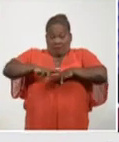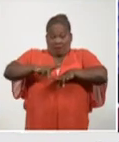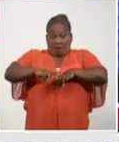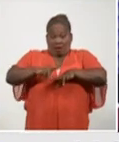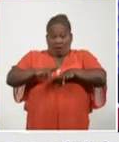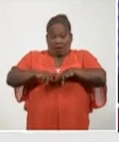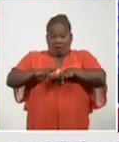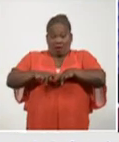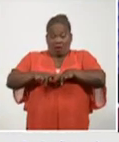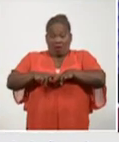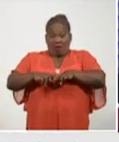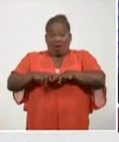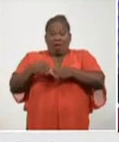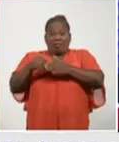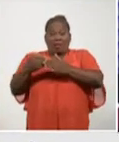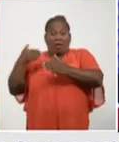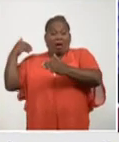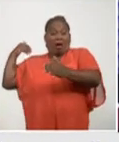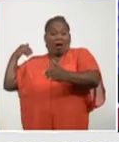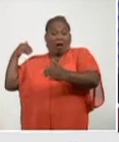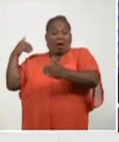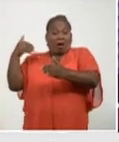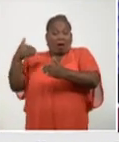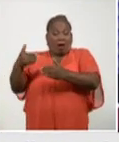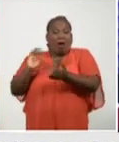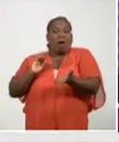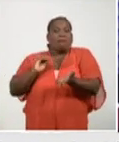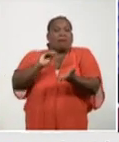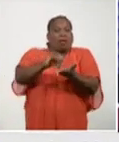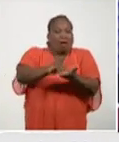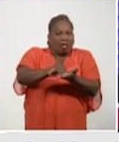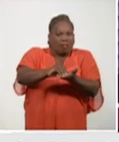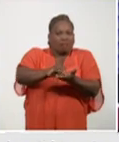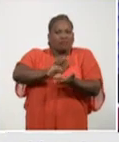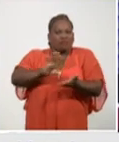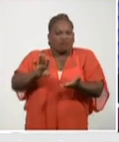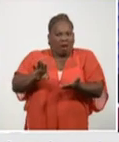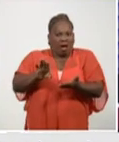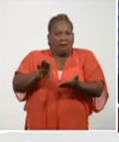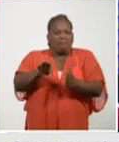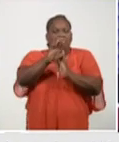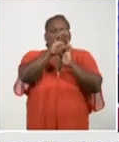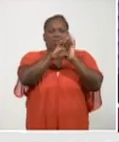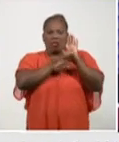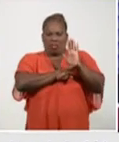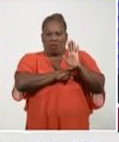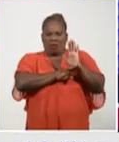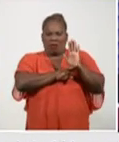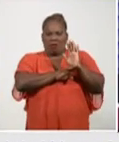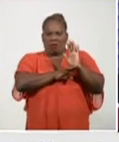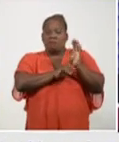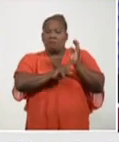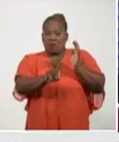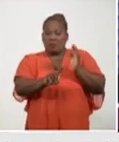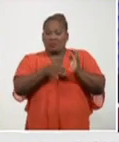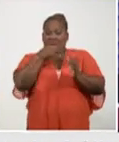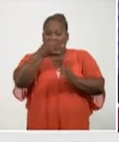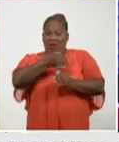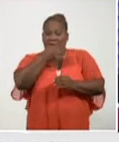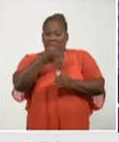hace unos días, se vienen aplicando y esta provincia, bueno, pues a partir de esta